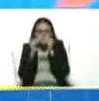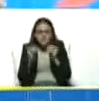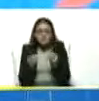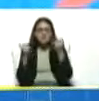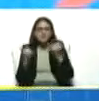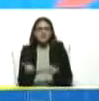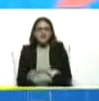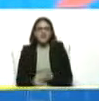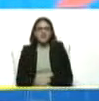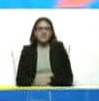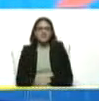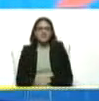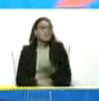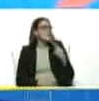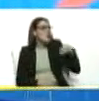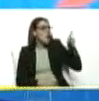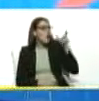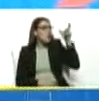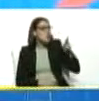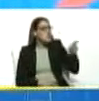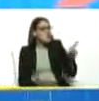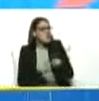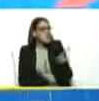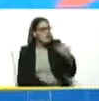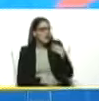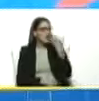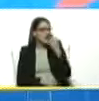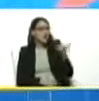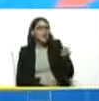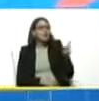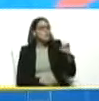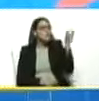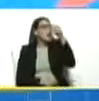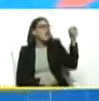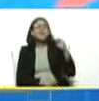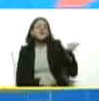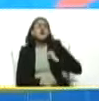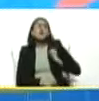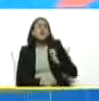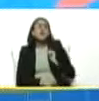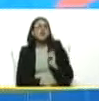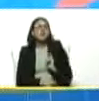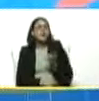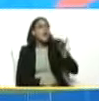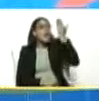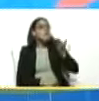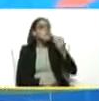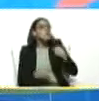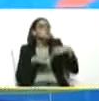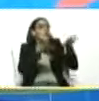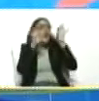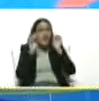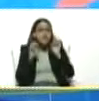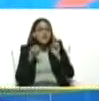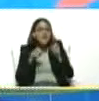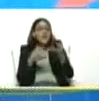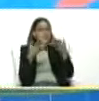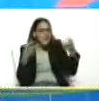Usted está como García Márquez. García Márquez decía, escriba como usted quiera. Lo importante es que le entiendan.